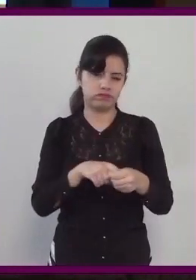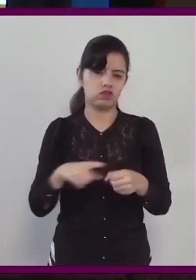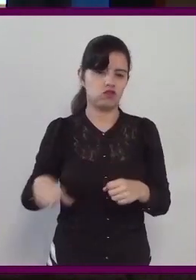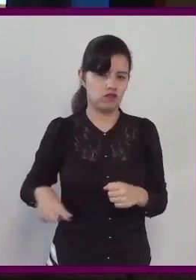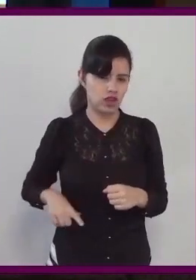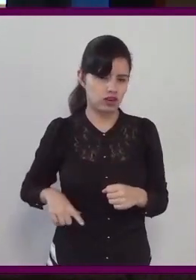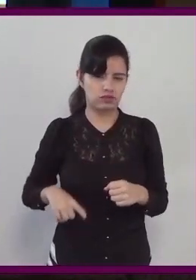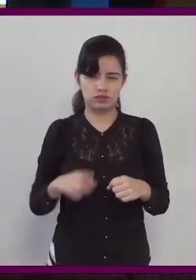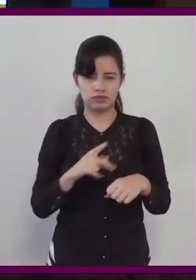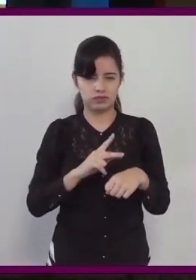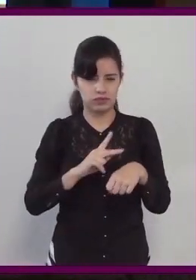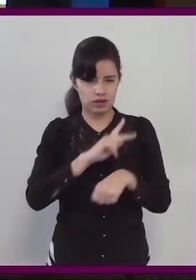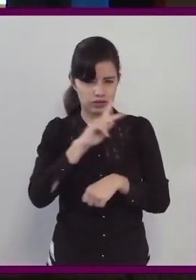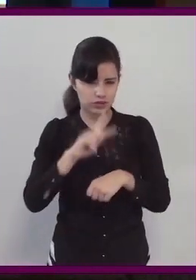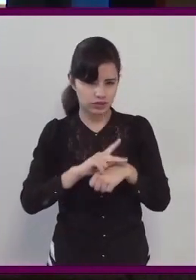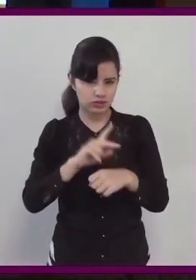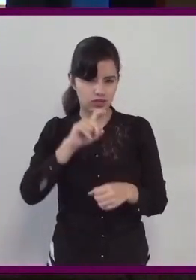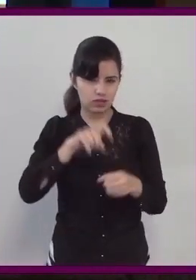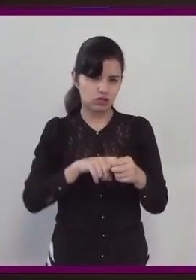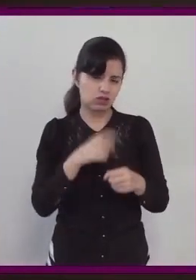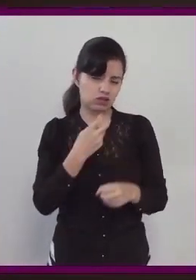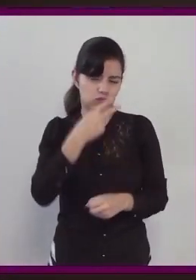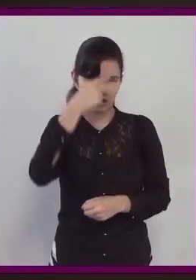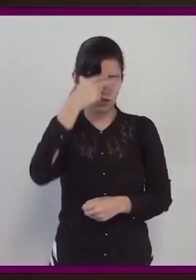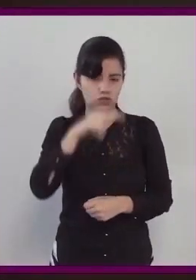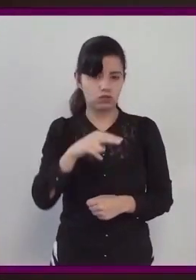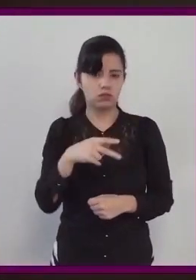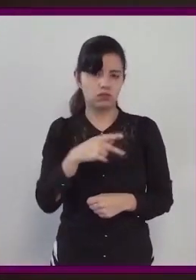proceso de la colonia, ¿no?